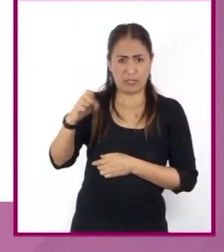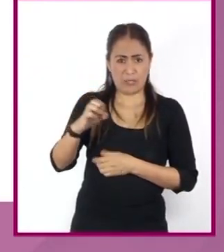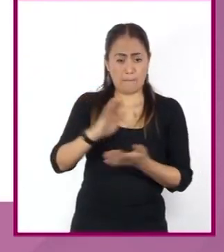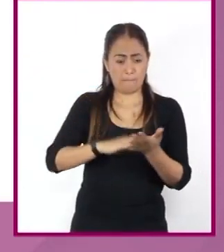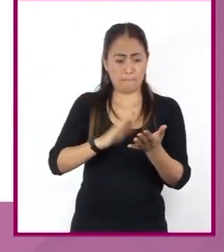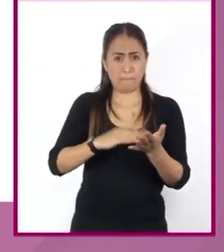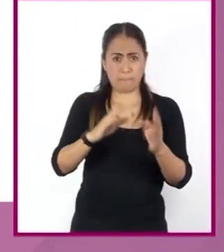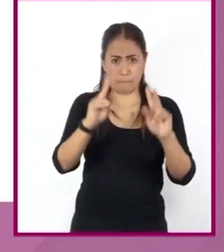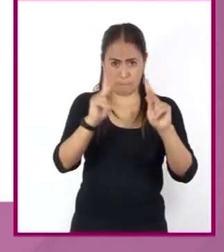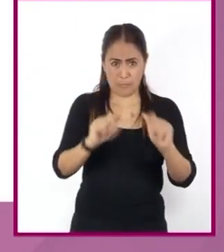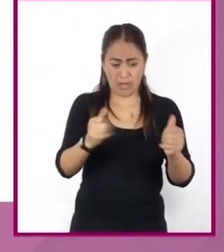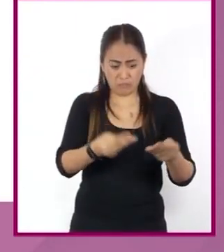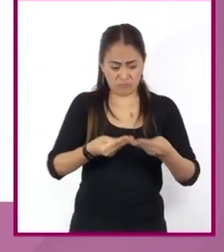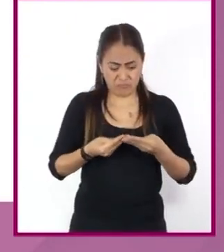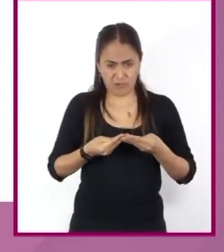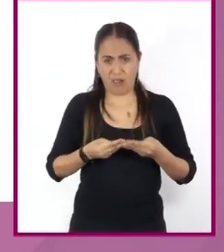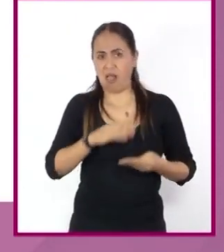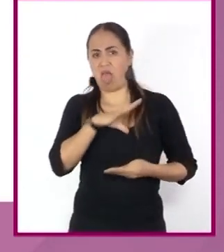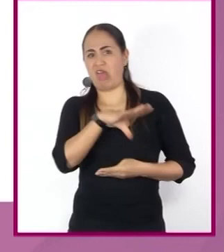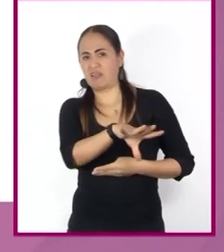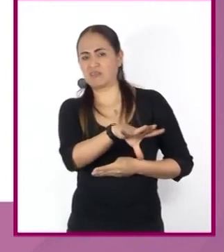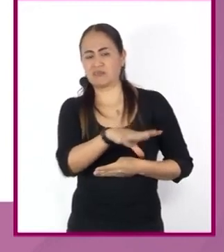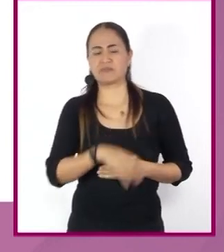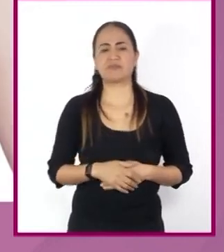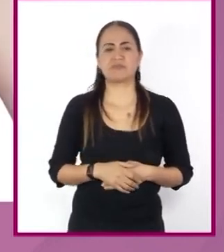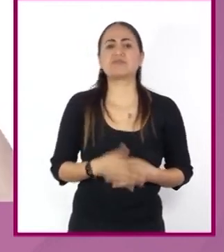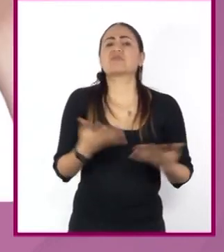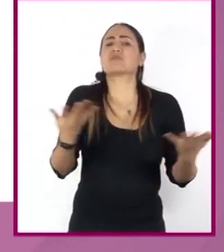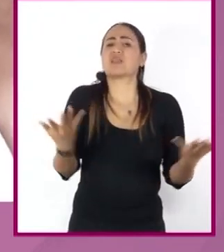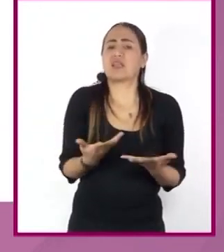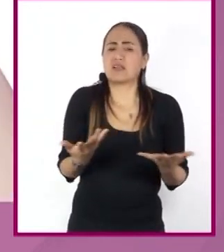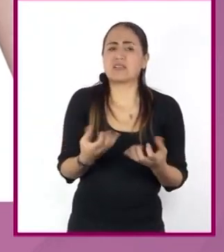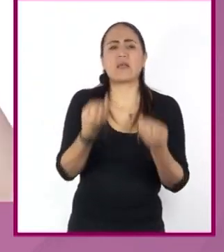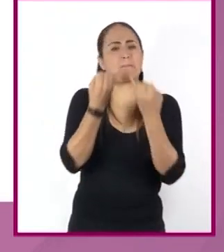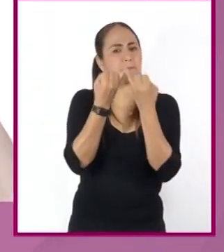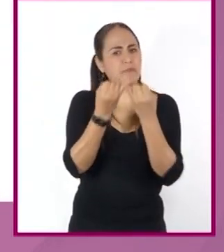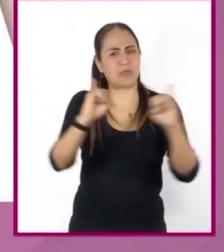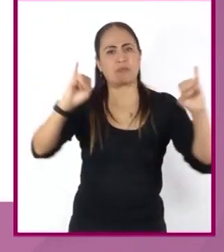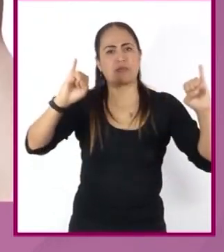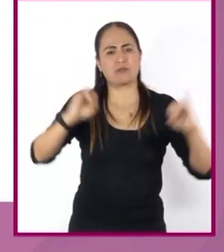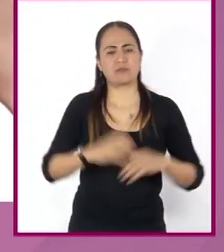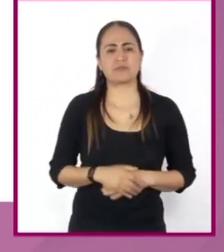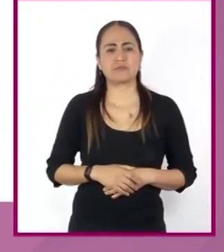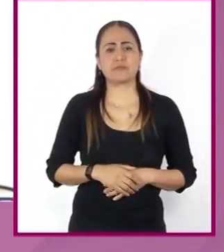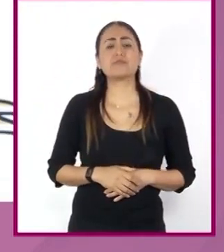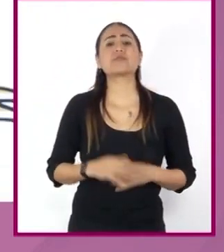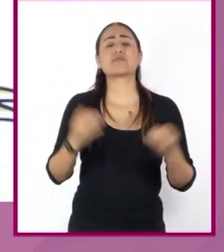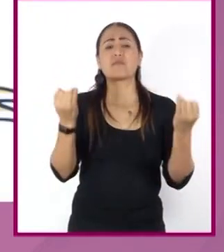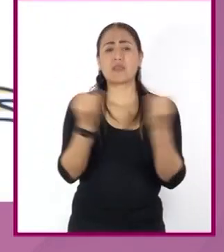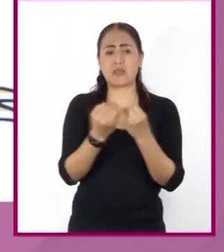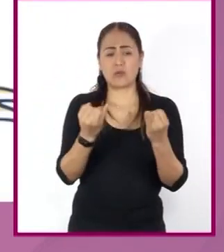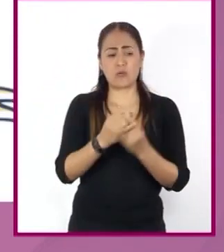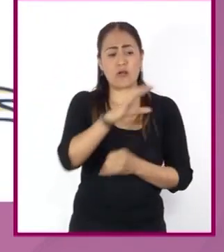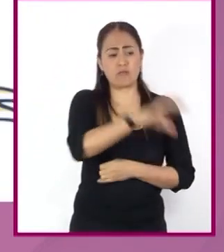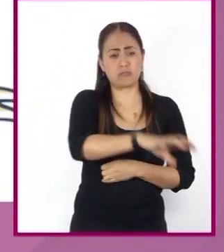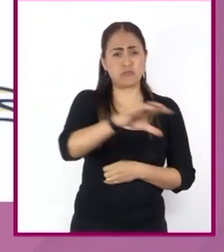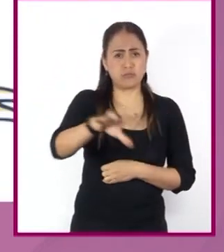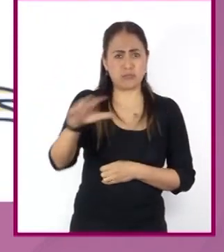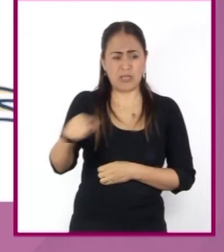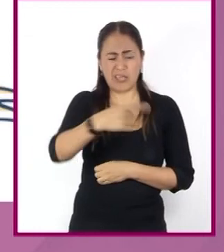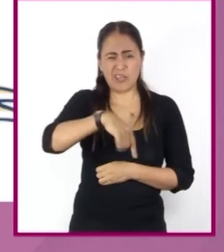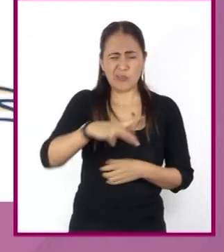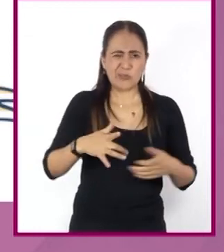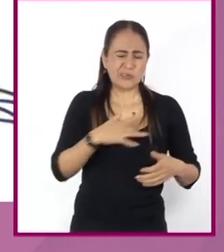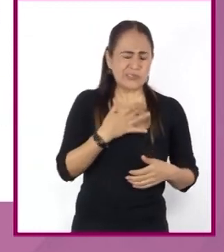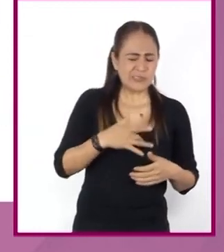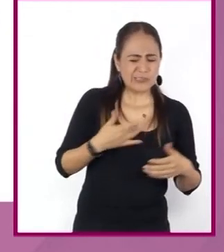paz. Por eso, el único camino que quedaba era la independencia. Incluso los colonos, que hasta entonces no estaban muy